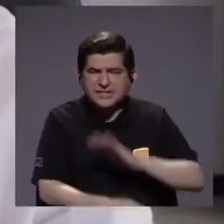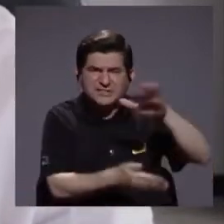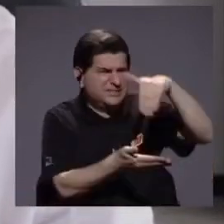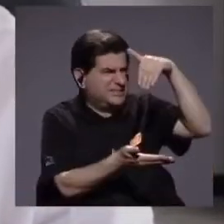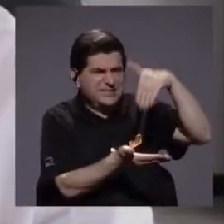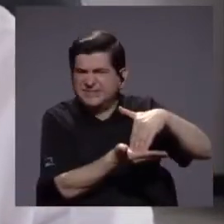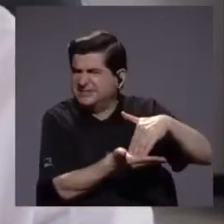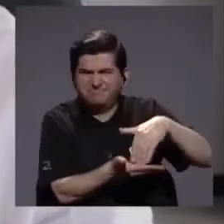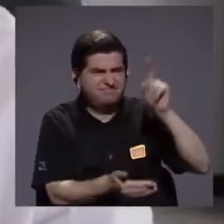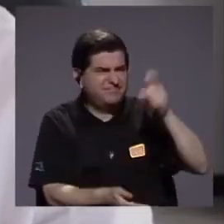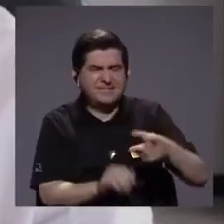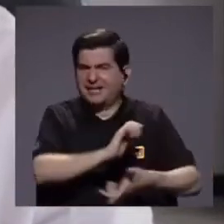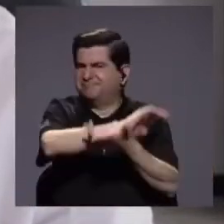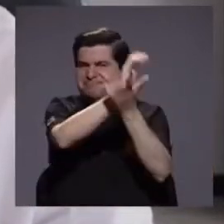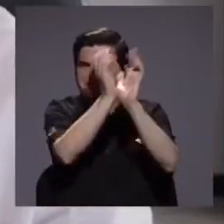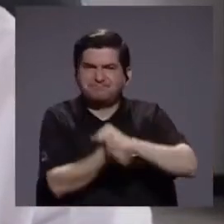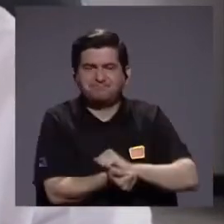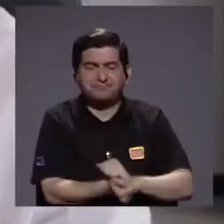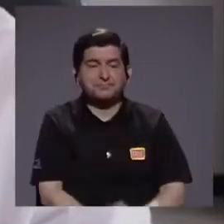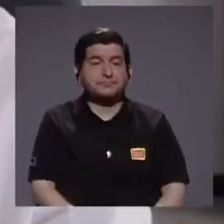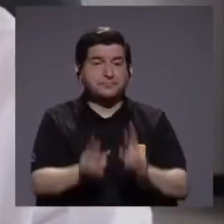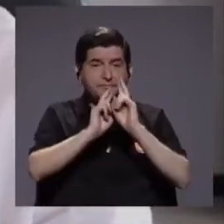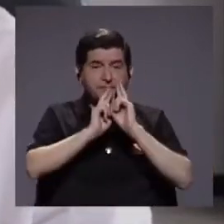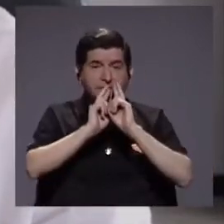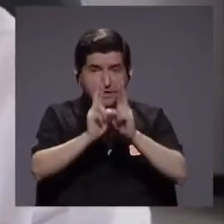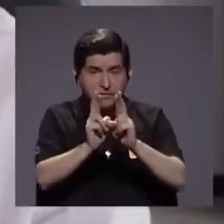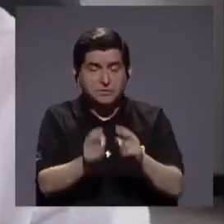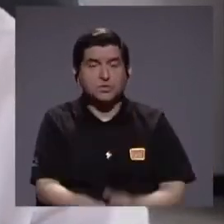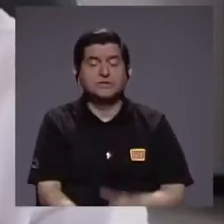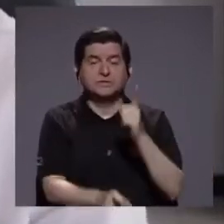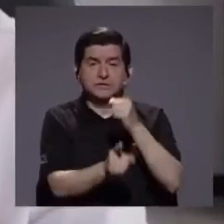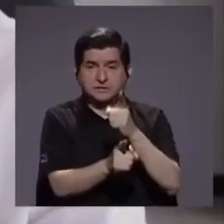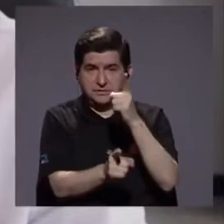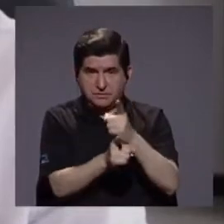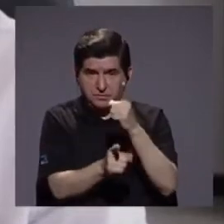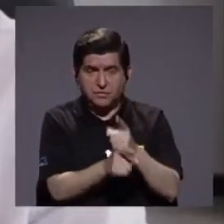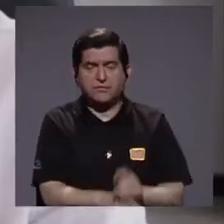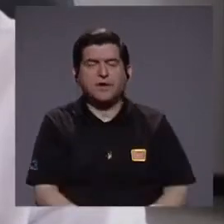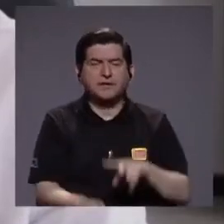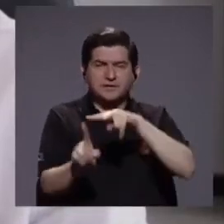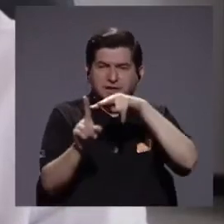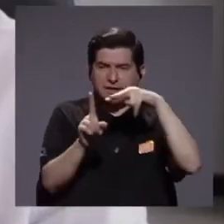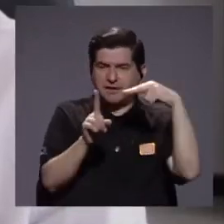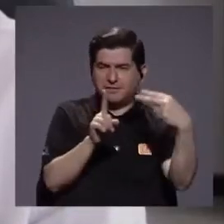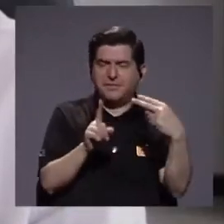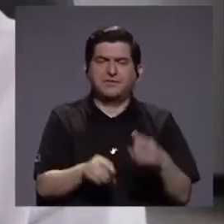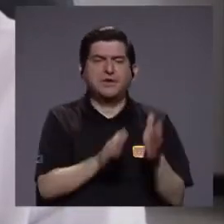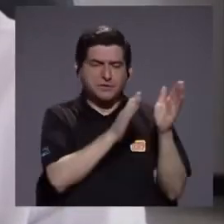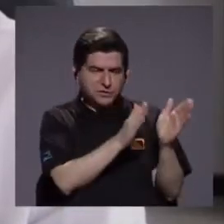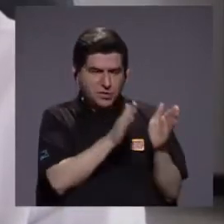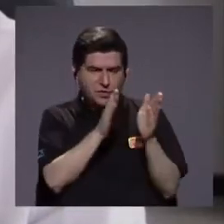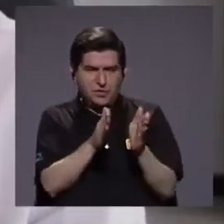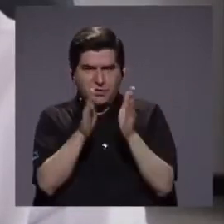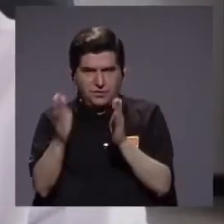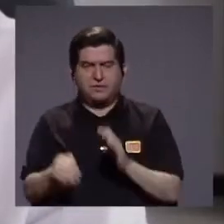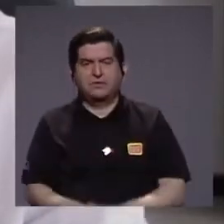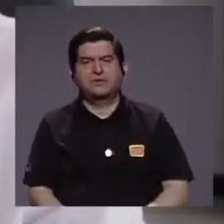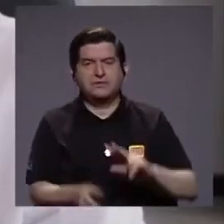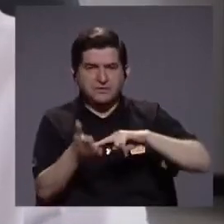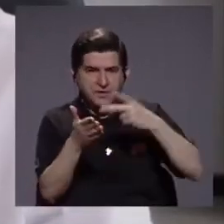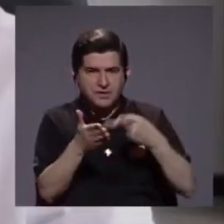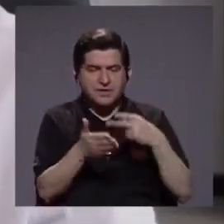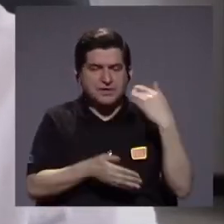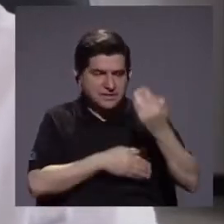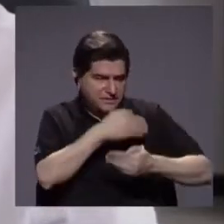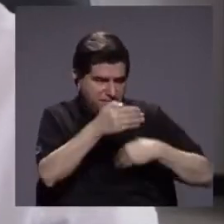centralizados tienen que ser cambiados y tienen que responder efectivamente a una visión planificada de la